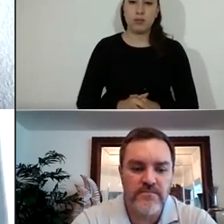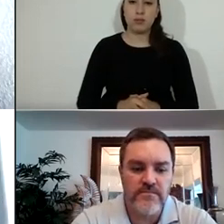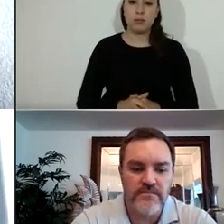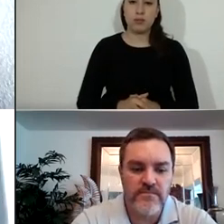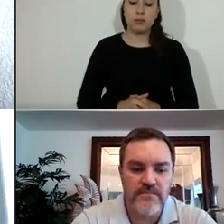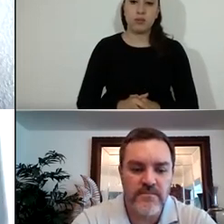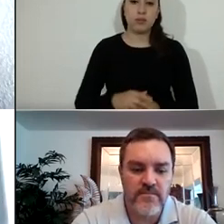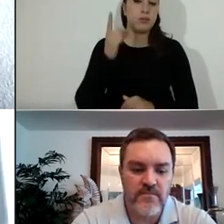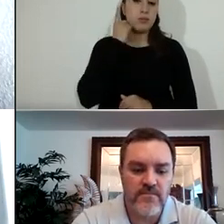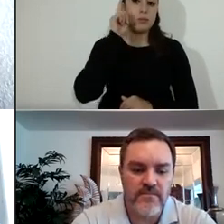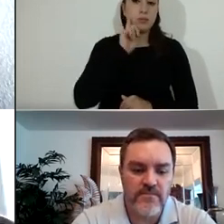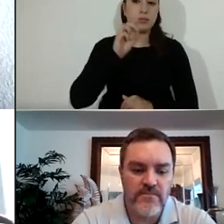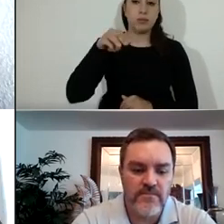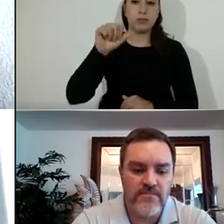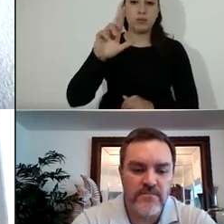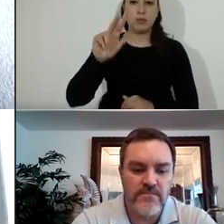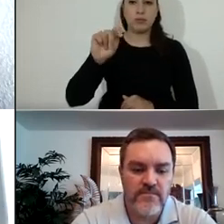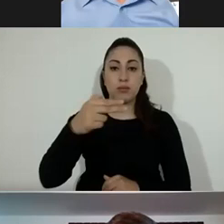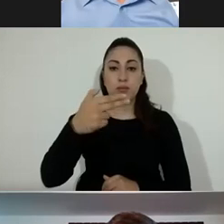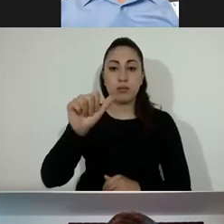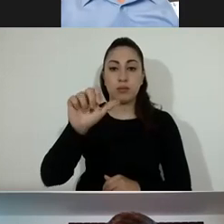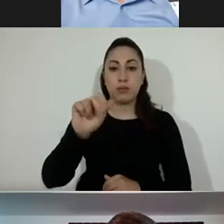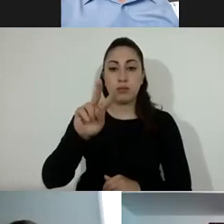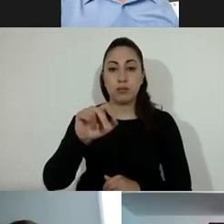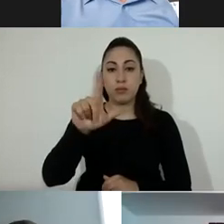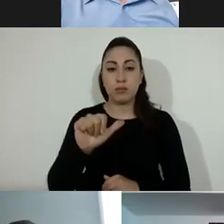Diputada Marta Soledad Ávila Ventura.